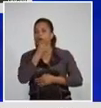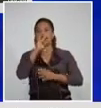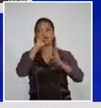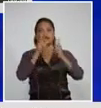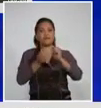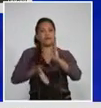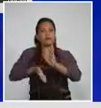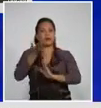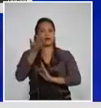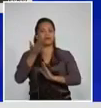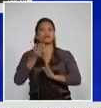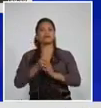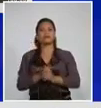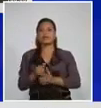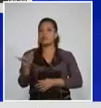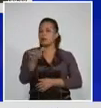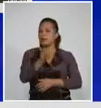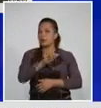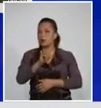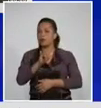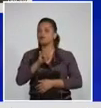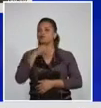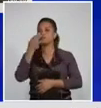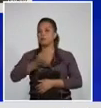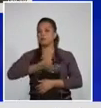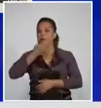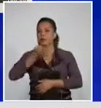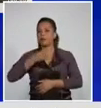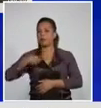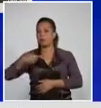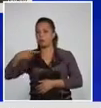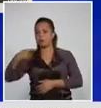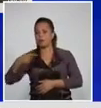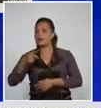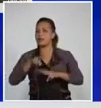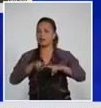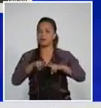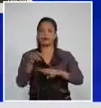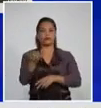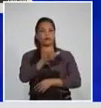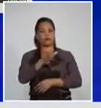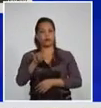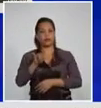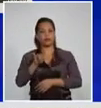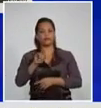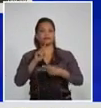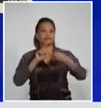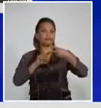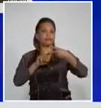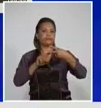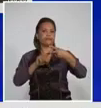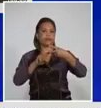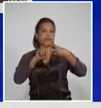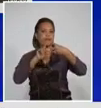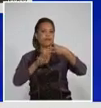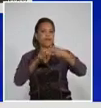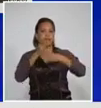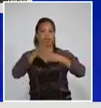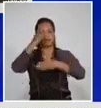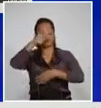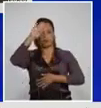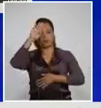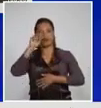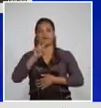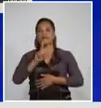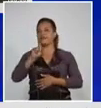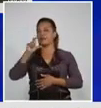mayor, como también ha estado ocurriendo, en La Habana, le sigue Santiago de Cuba, Villa Clara en